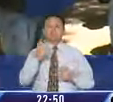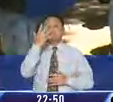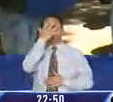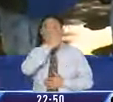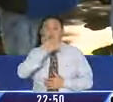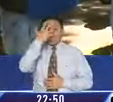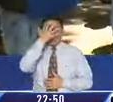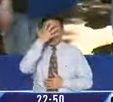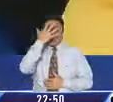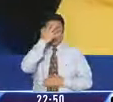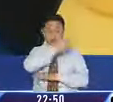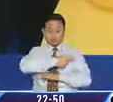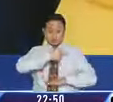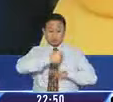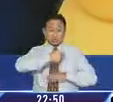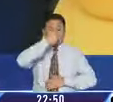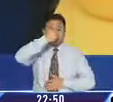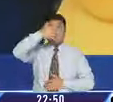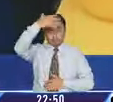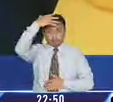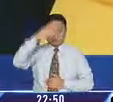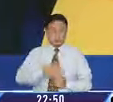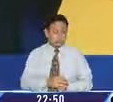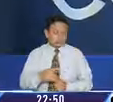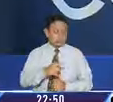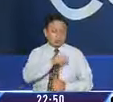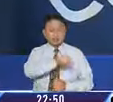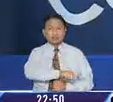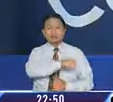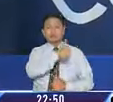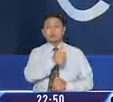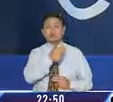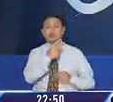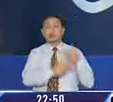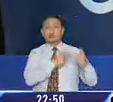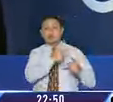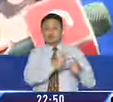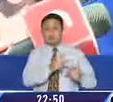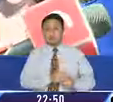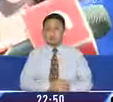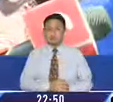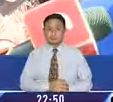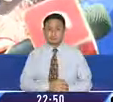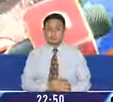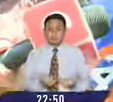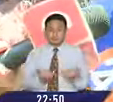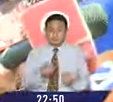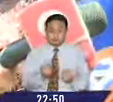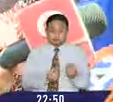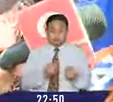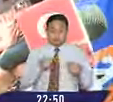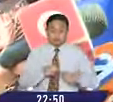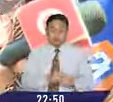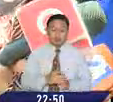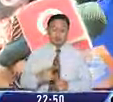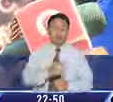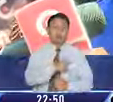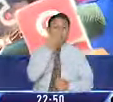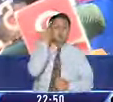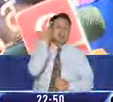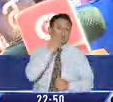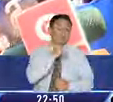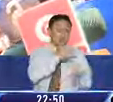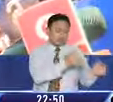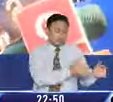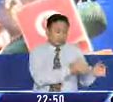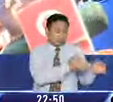Guayas y Santo Domingo de los Áchilas existirá otro procedimiento debido al estado de excepción. Lo que hemos hecho es reagendar o replanificar